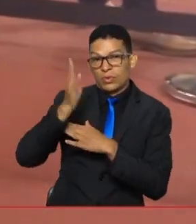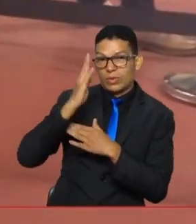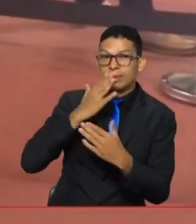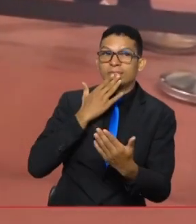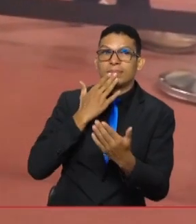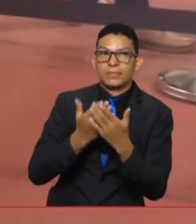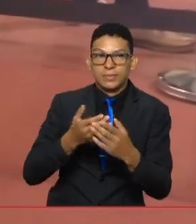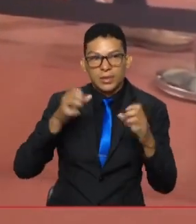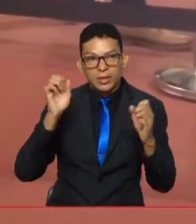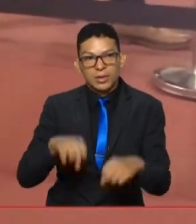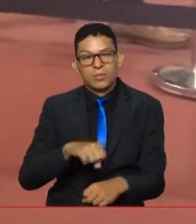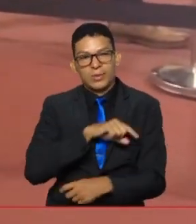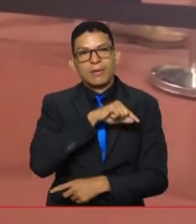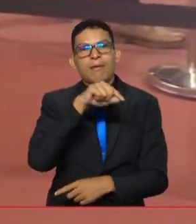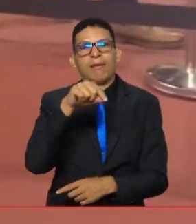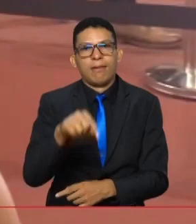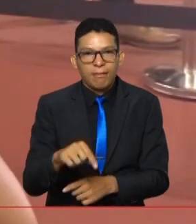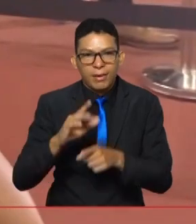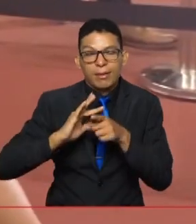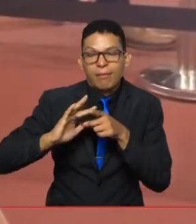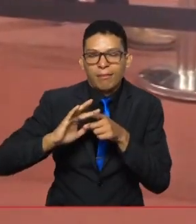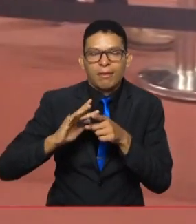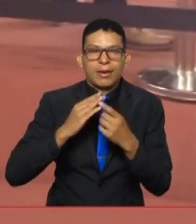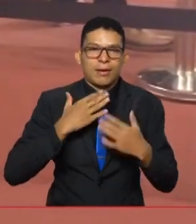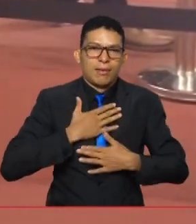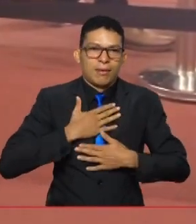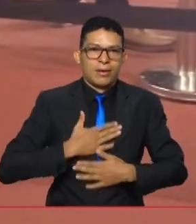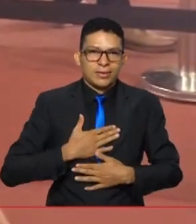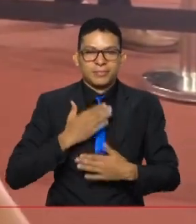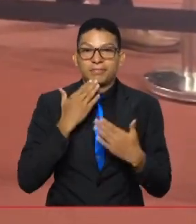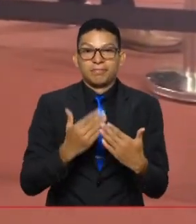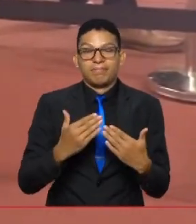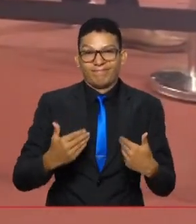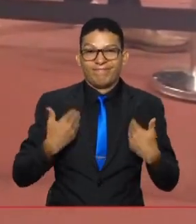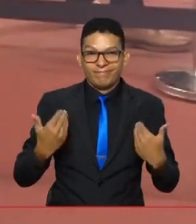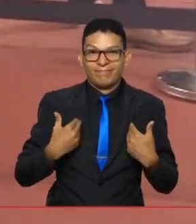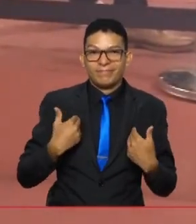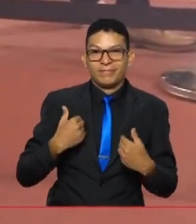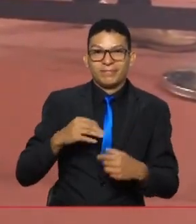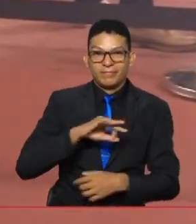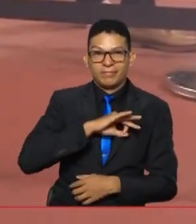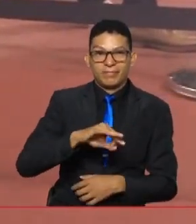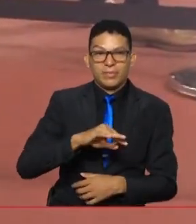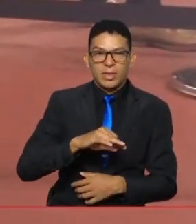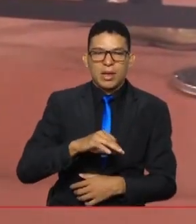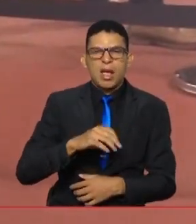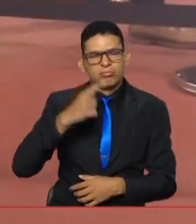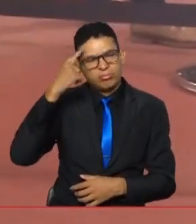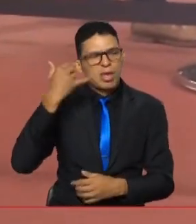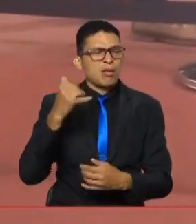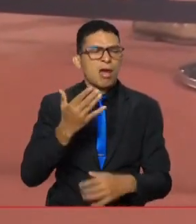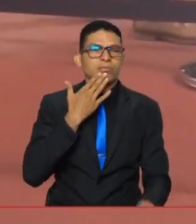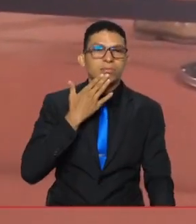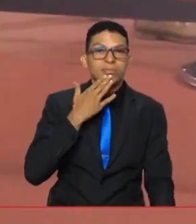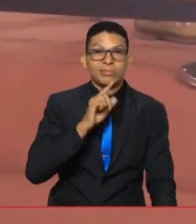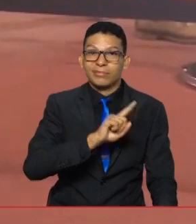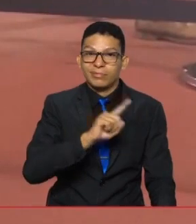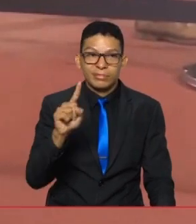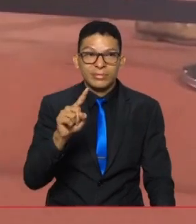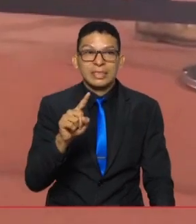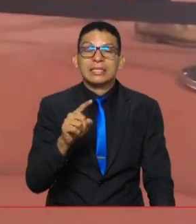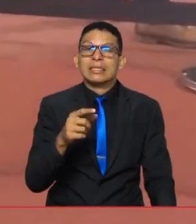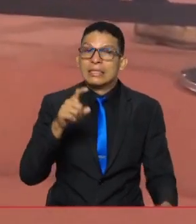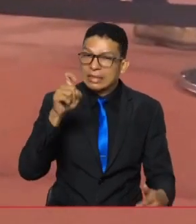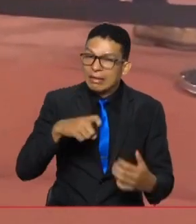permitirme llegar hasta acá eh Pues contenta con la medalla pero no conforme sabía que tenía por dar